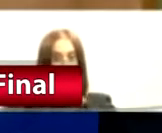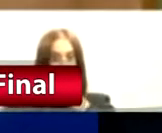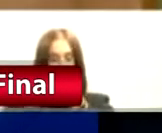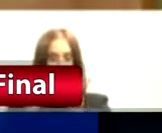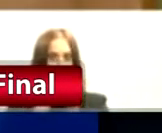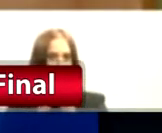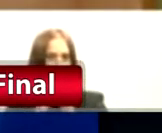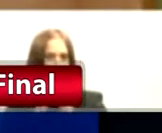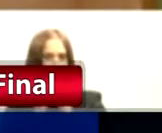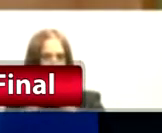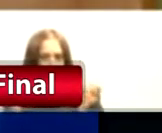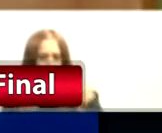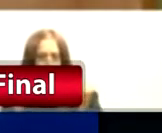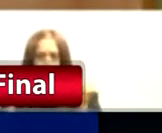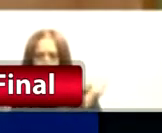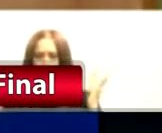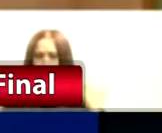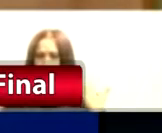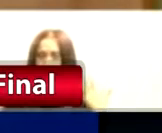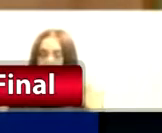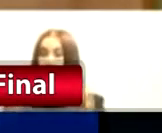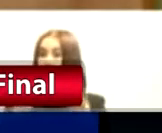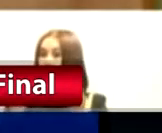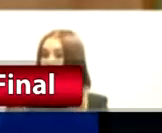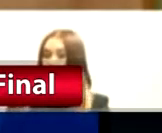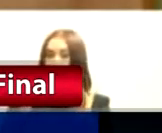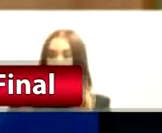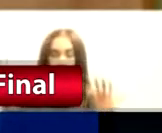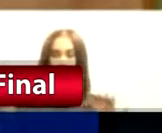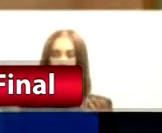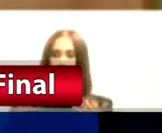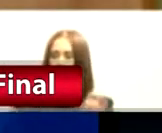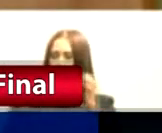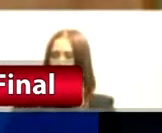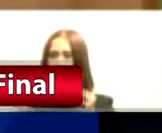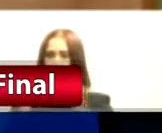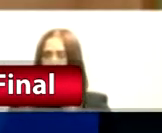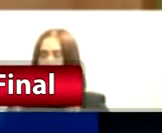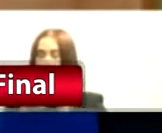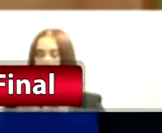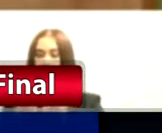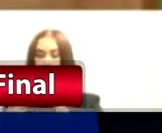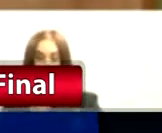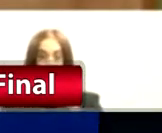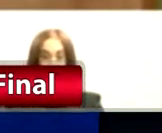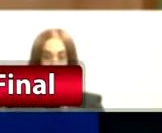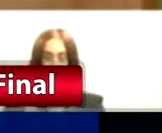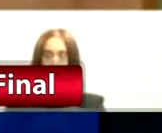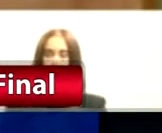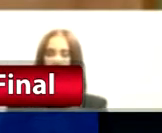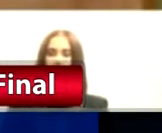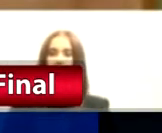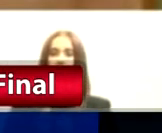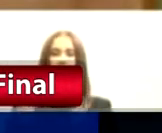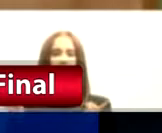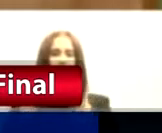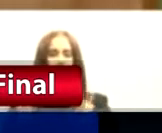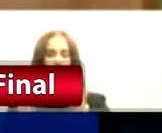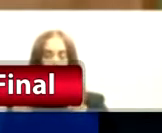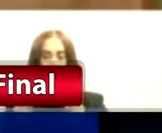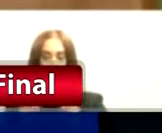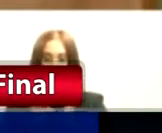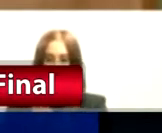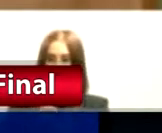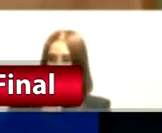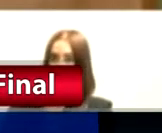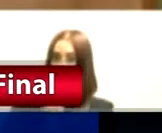climáticos extremos son cada vez más frecuentes. Su mayor intensidad afecta de manera particular a los pequeños estados insulares en